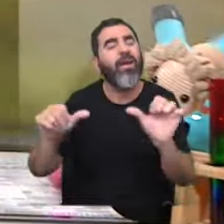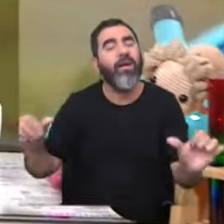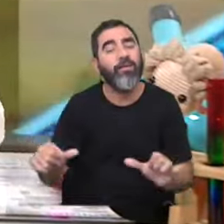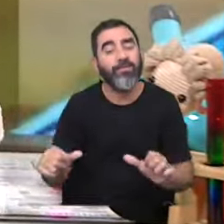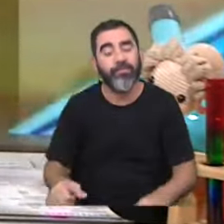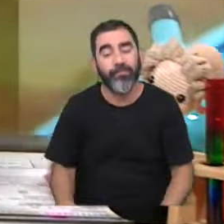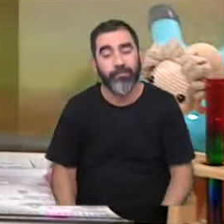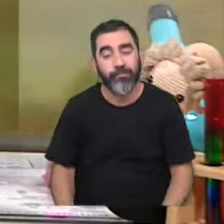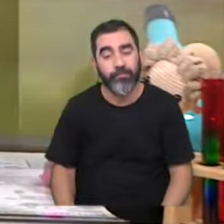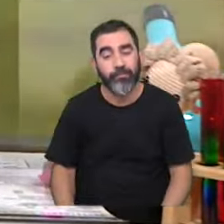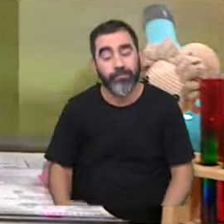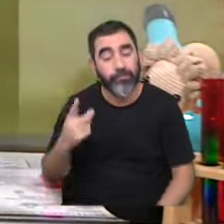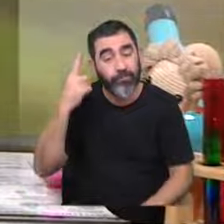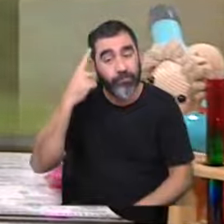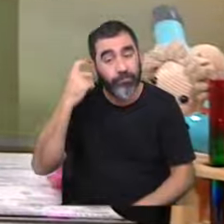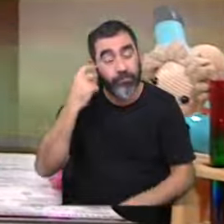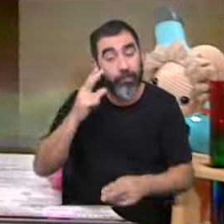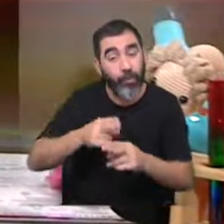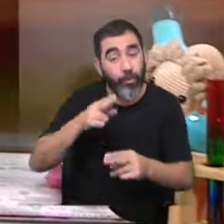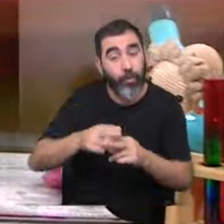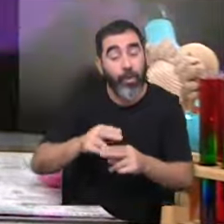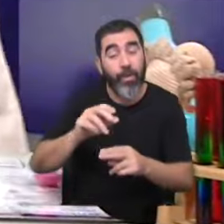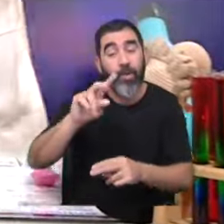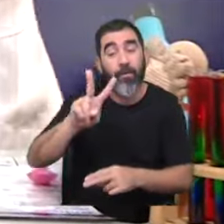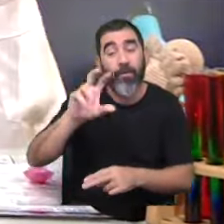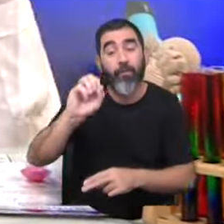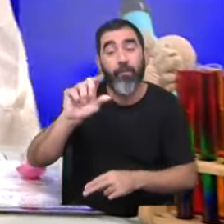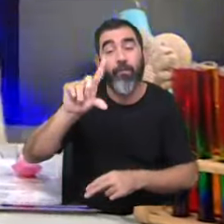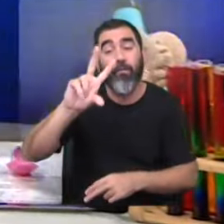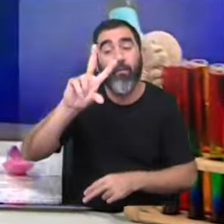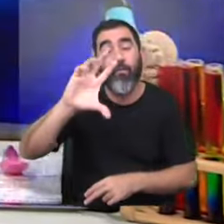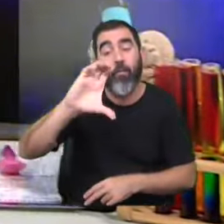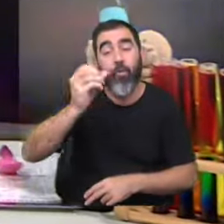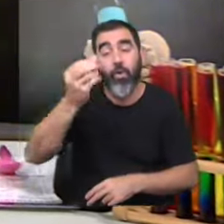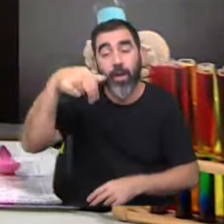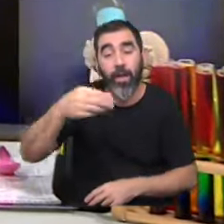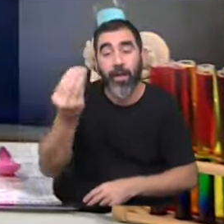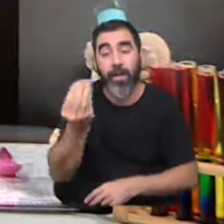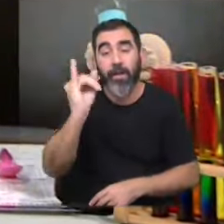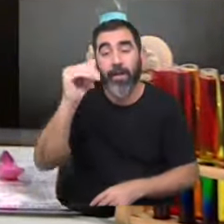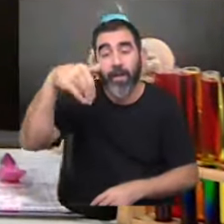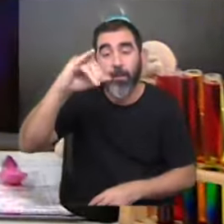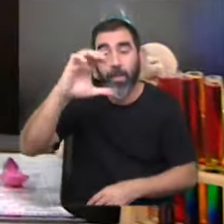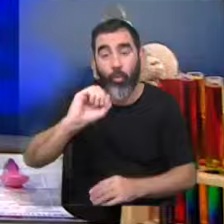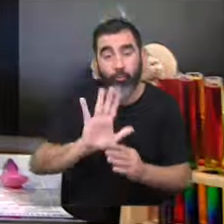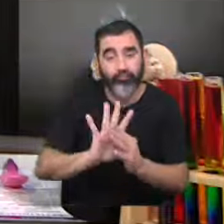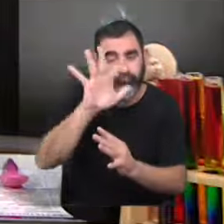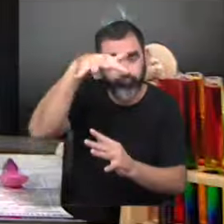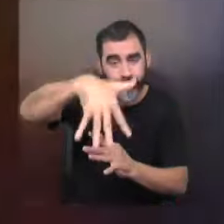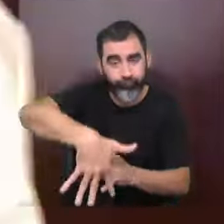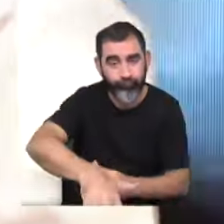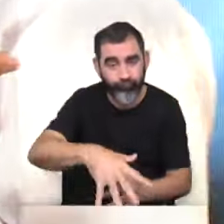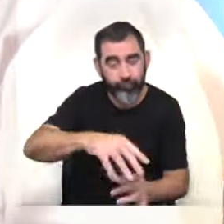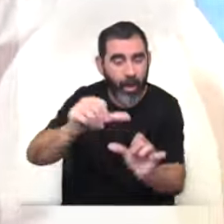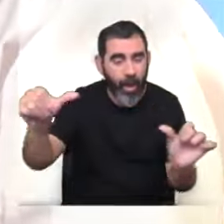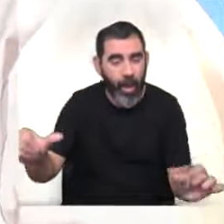que vamos a hacer hoy es un experimento que se llama volcán químico. O sea que, bueno, vamos a reproducir un volcán, que son esas estructuras geológicas